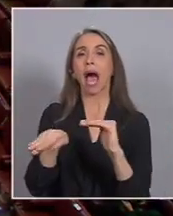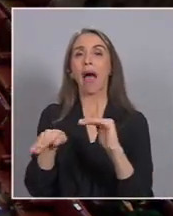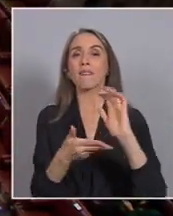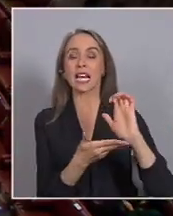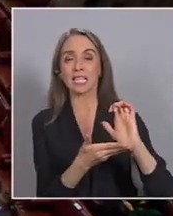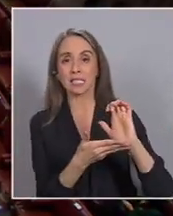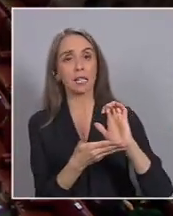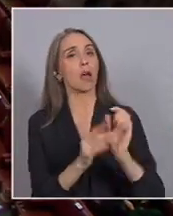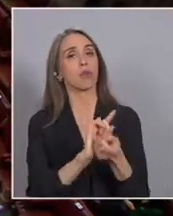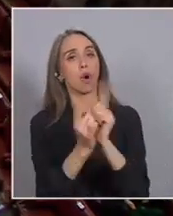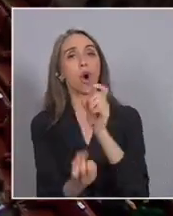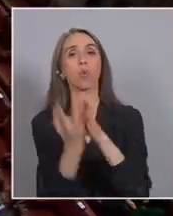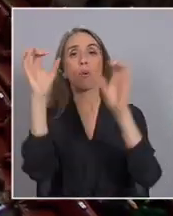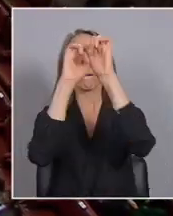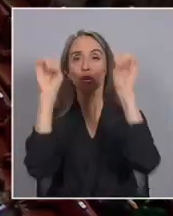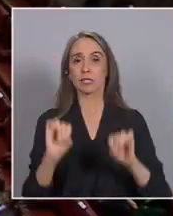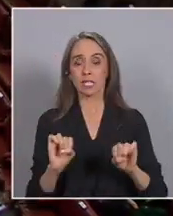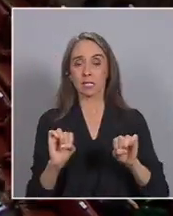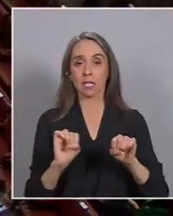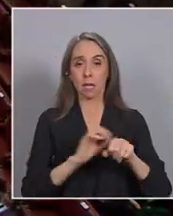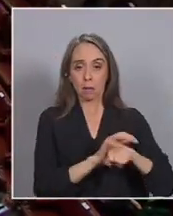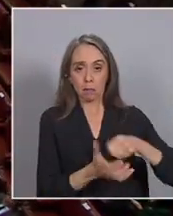establecer un nuevo sistema de financiamiento